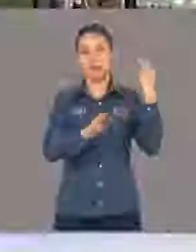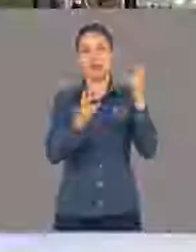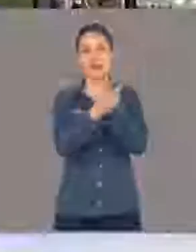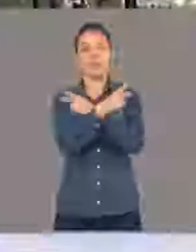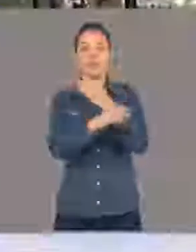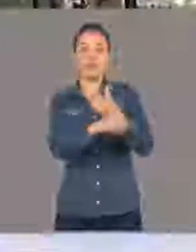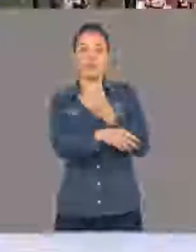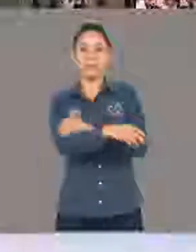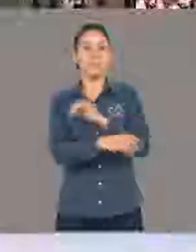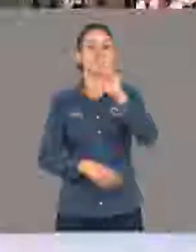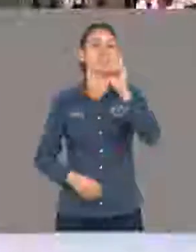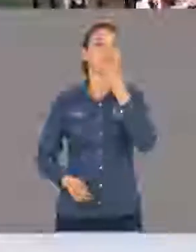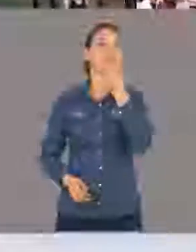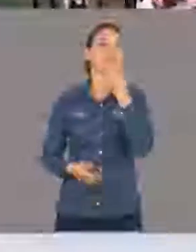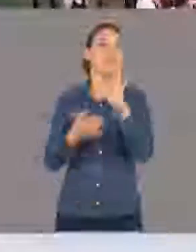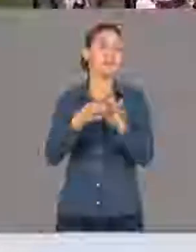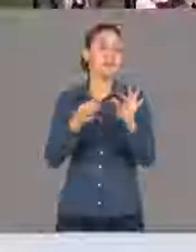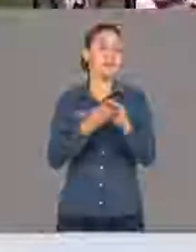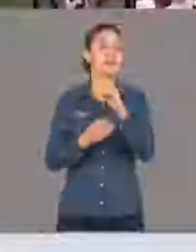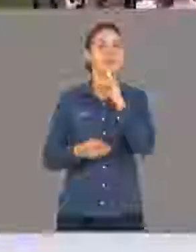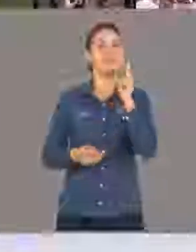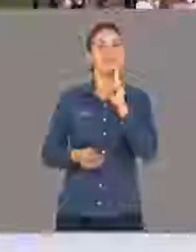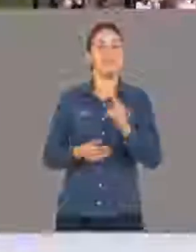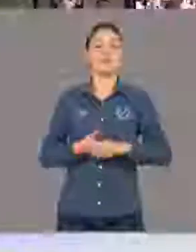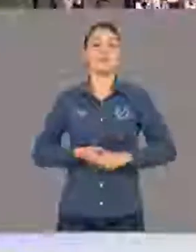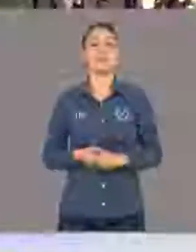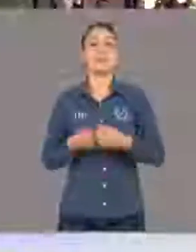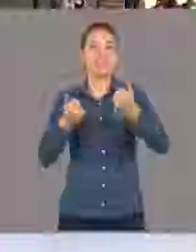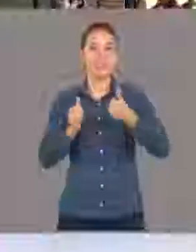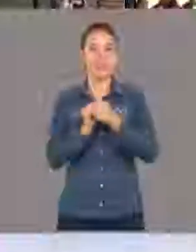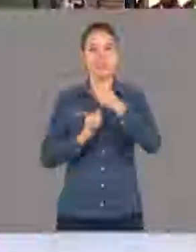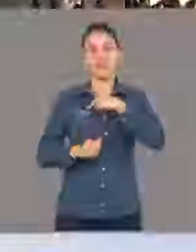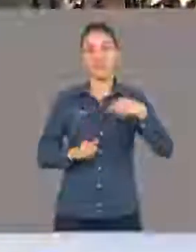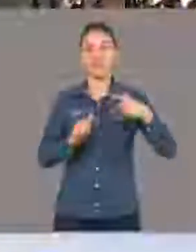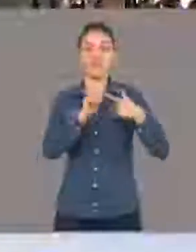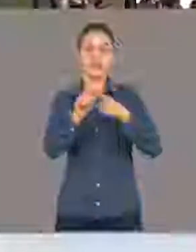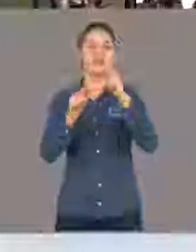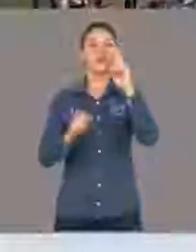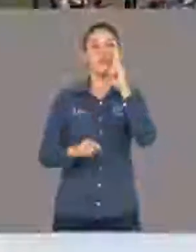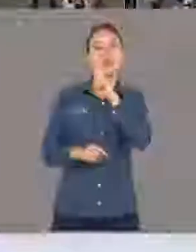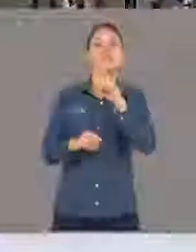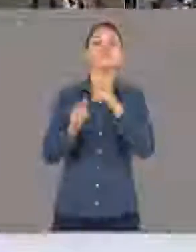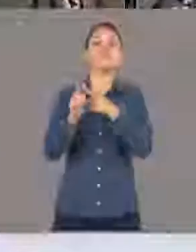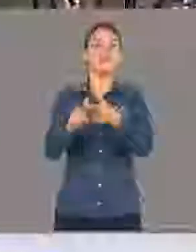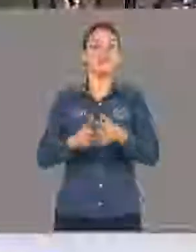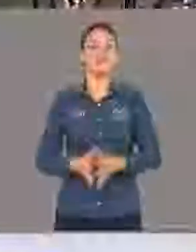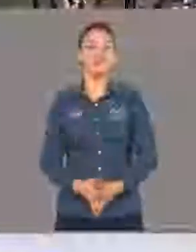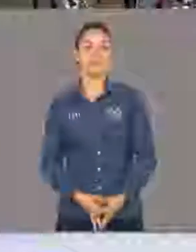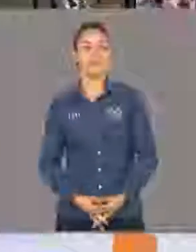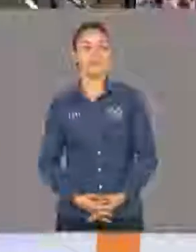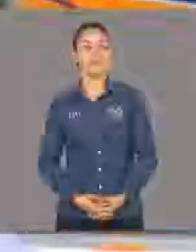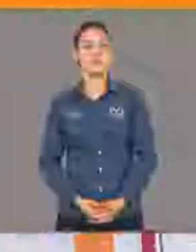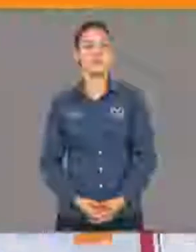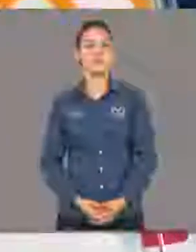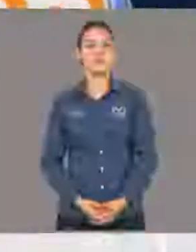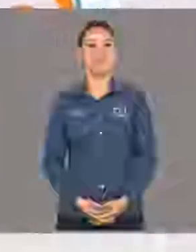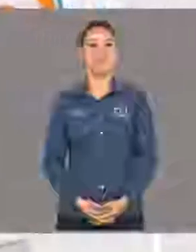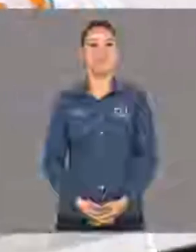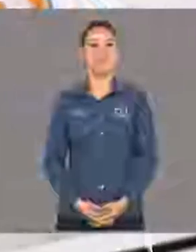acompáñenos durante esta media hora de información y reportajes preparados para usted, quédese con nosotros y juntos conozcamos los avances